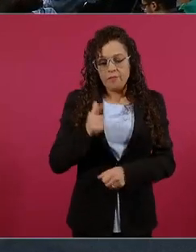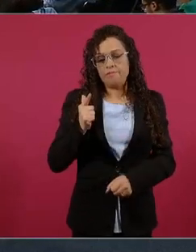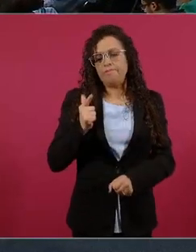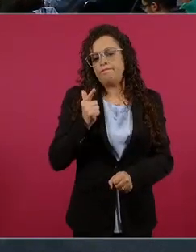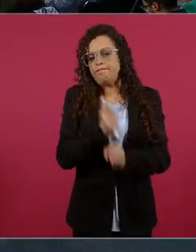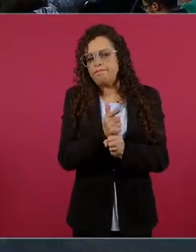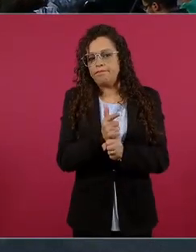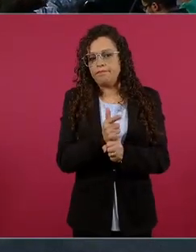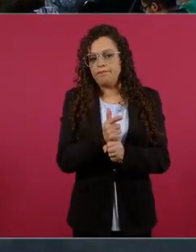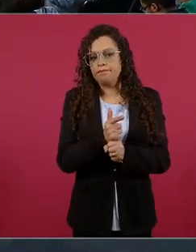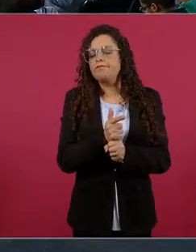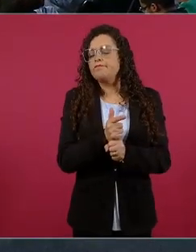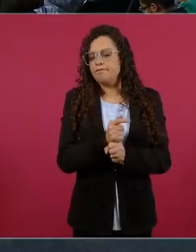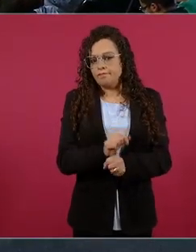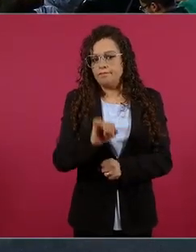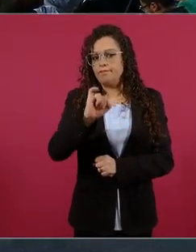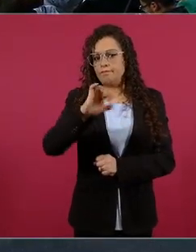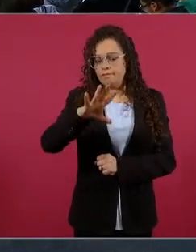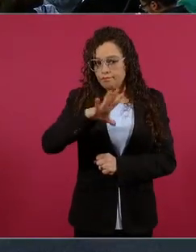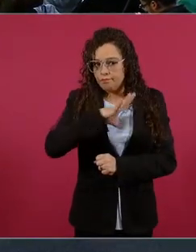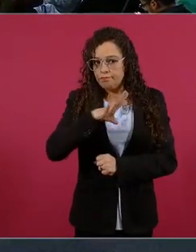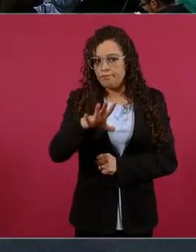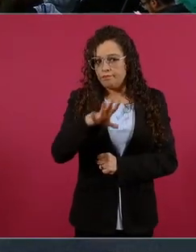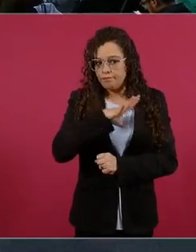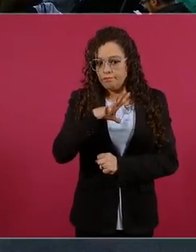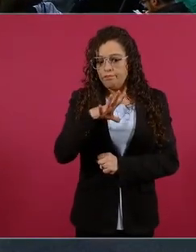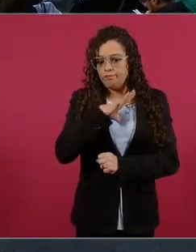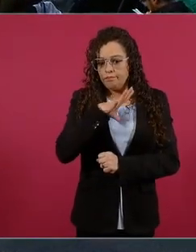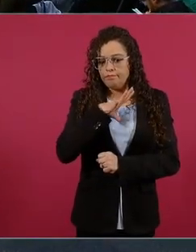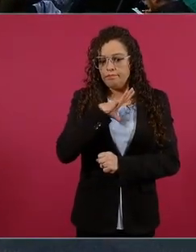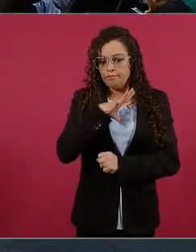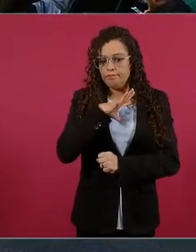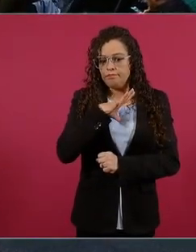demostrado que tienen esas sustancias